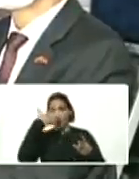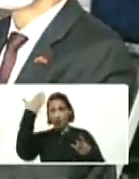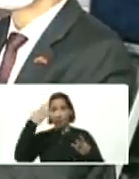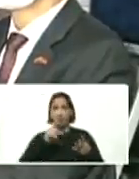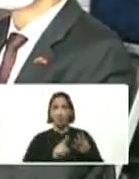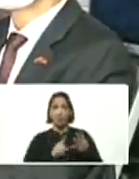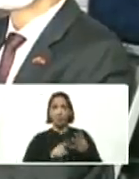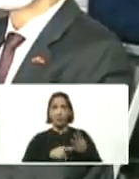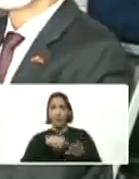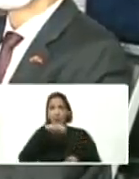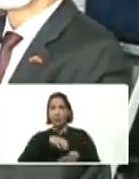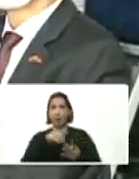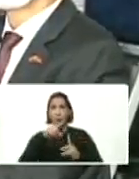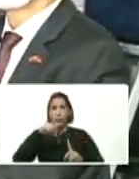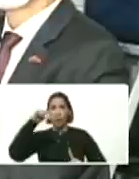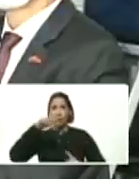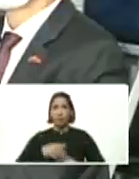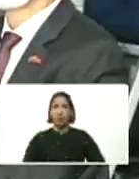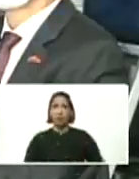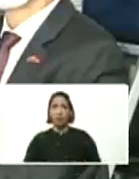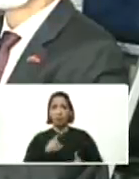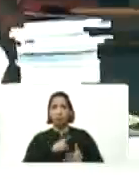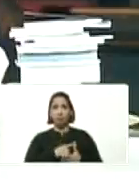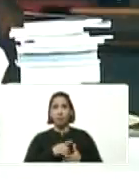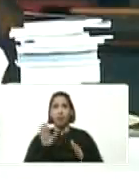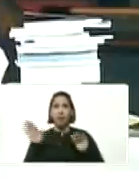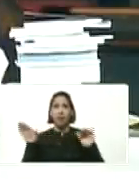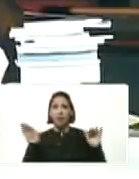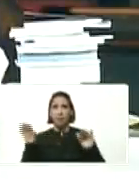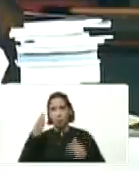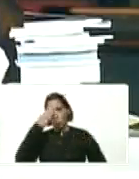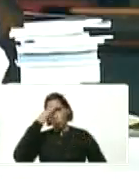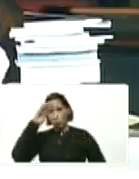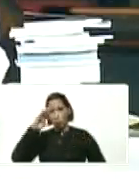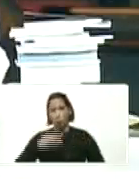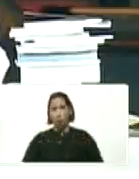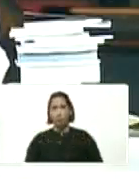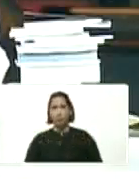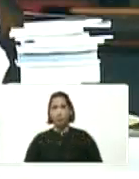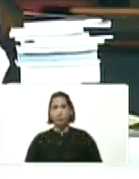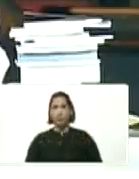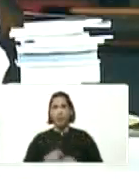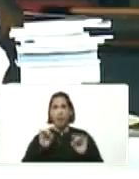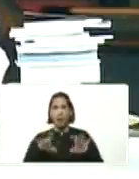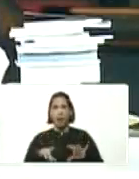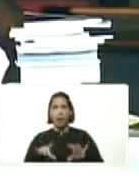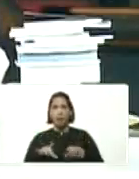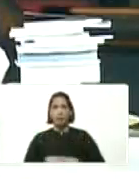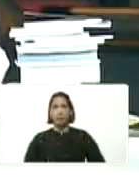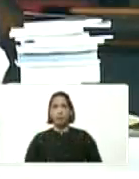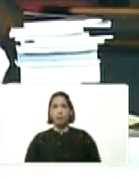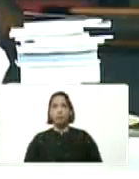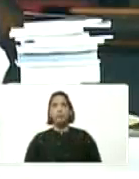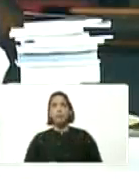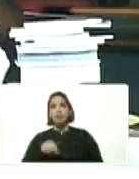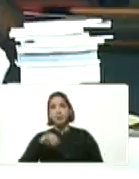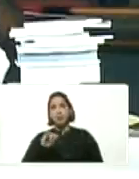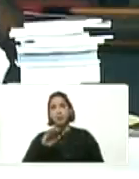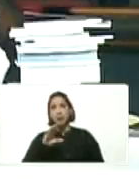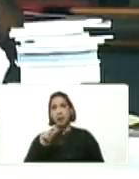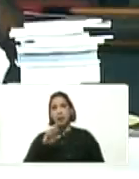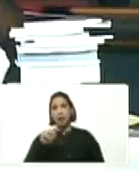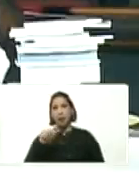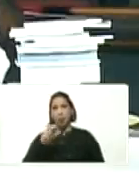Estado de Palestina, de Egipto, Cuba, Argelia, Siria, Nicaragua,